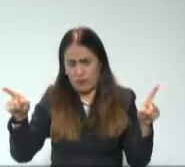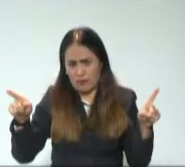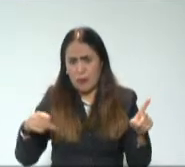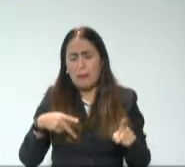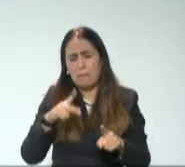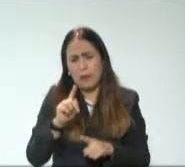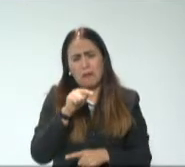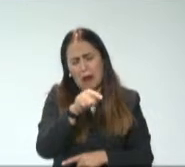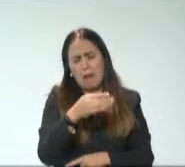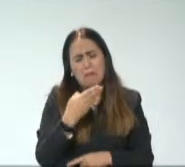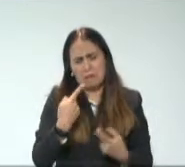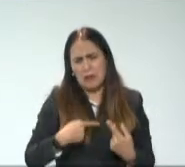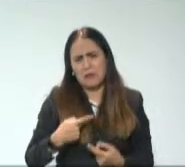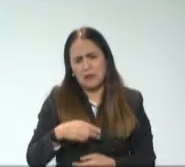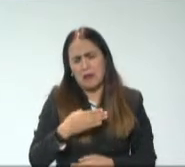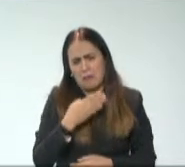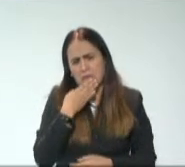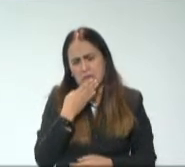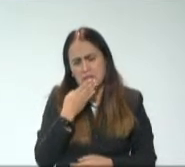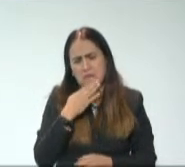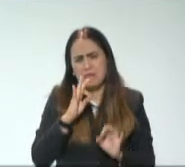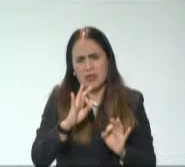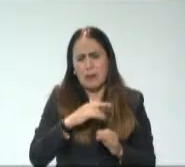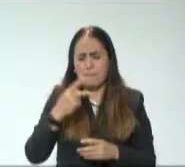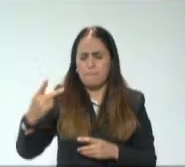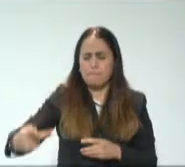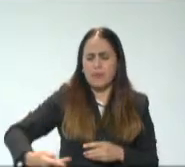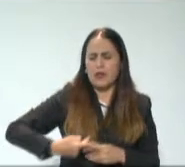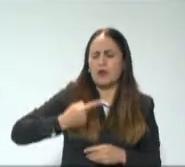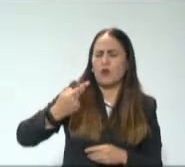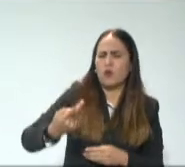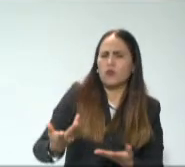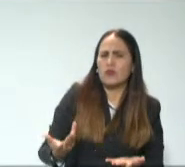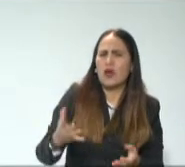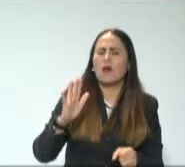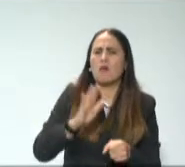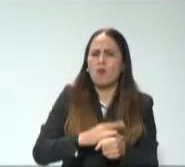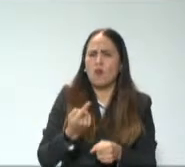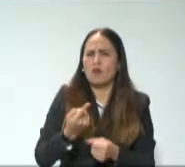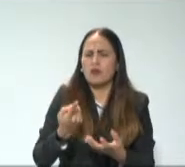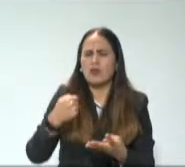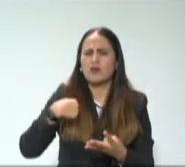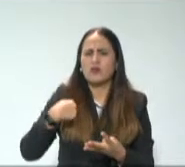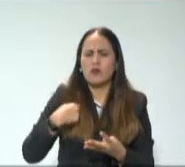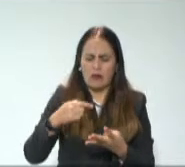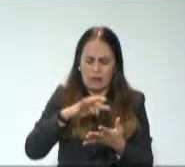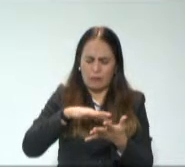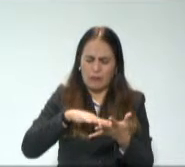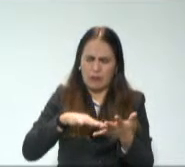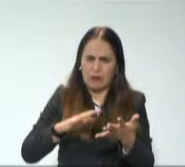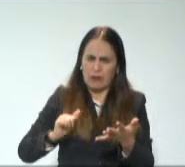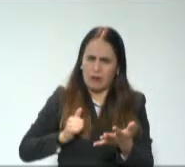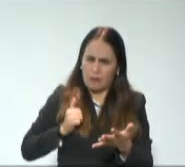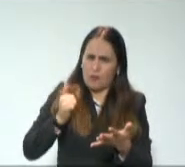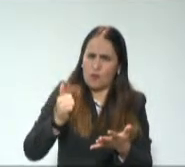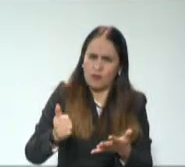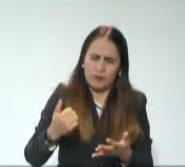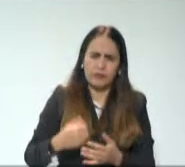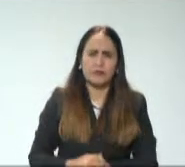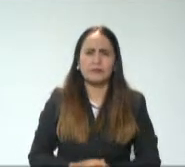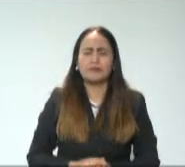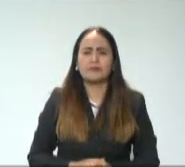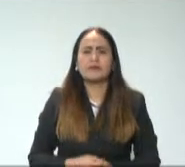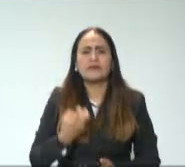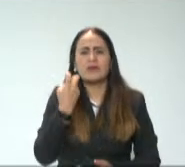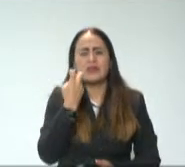agradezco de antemano de formularlo como una pregunta por qué quiero aprovechar esto porque justo ilustra como la